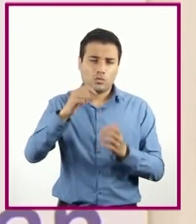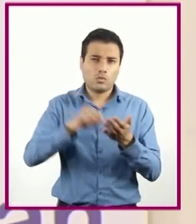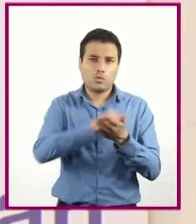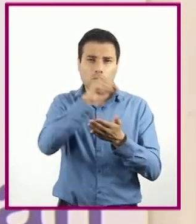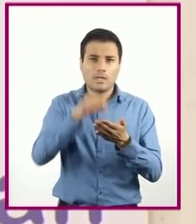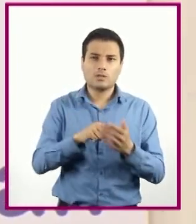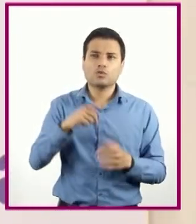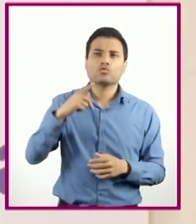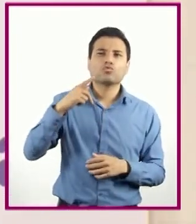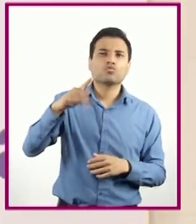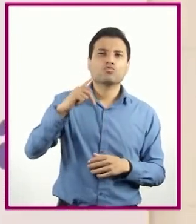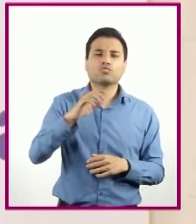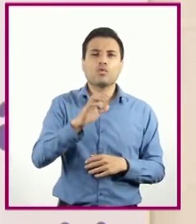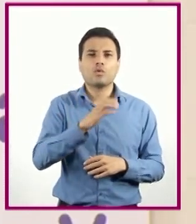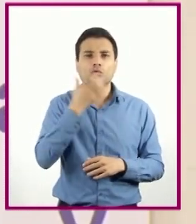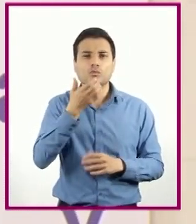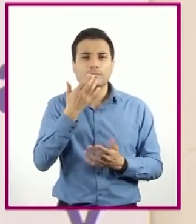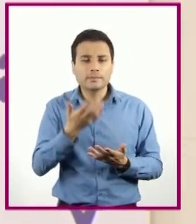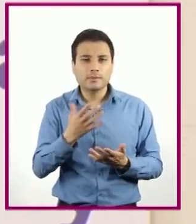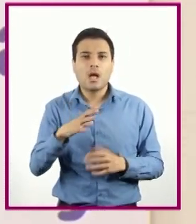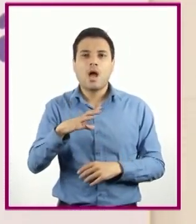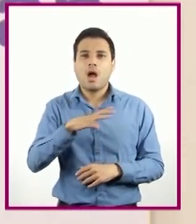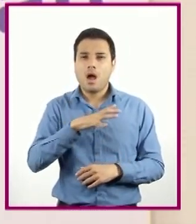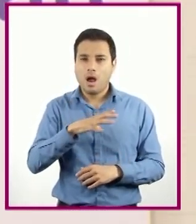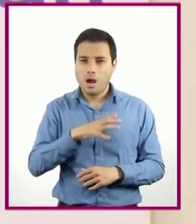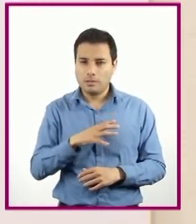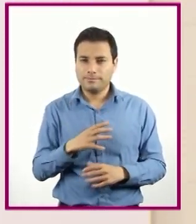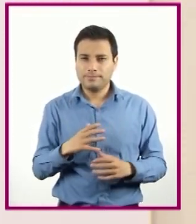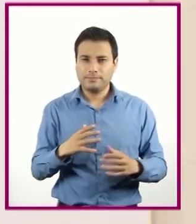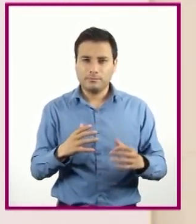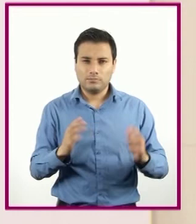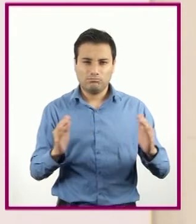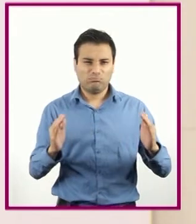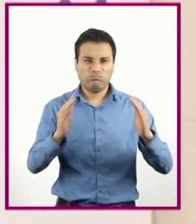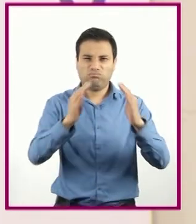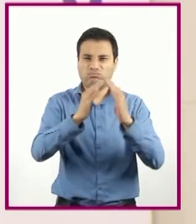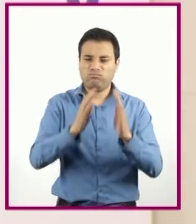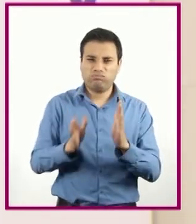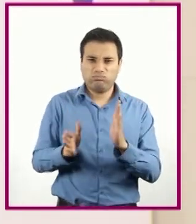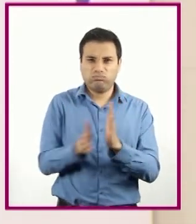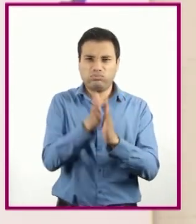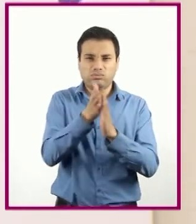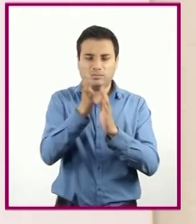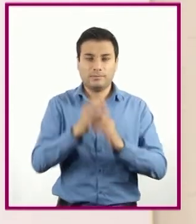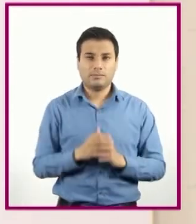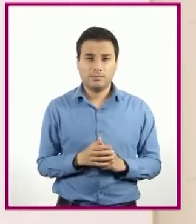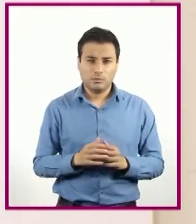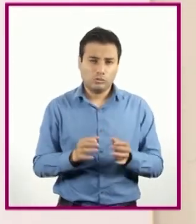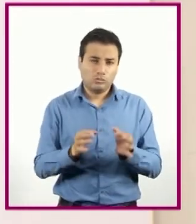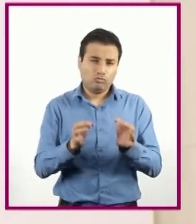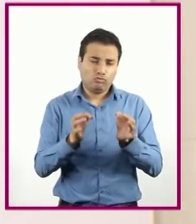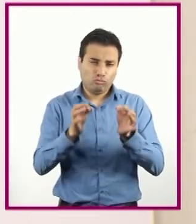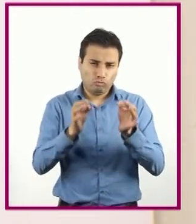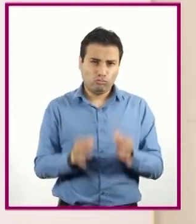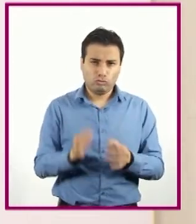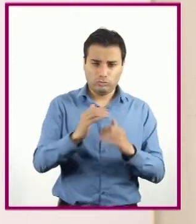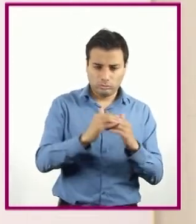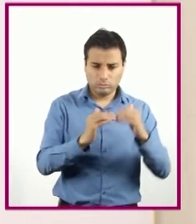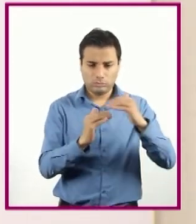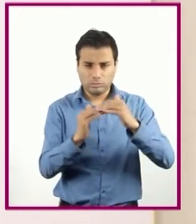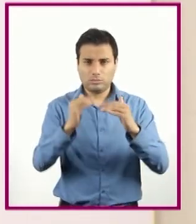destacan el Gran Basamento, un gran complejo arquitectónico de estructuras superpuestas